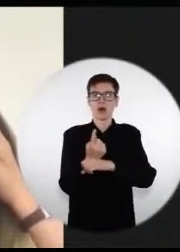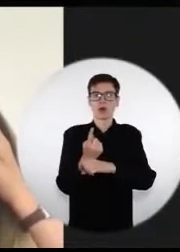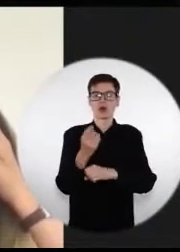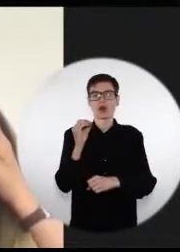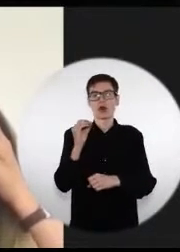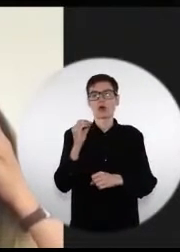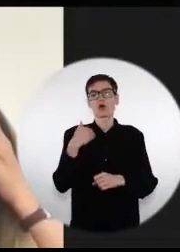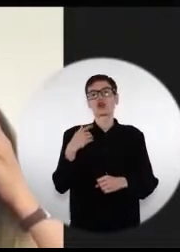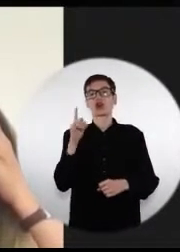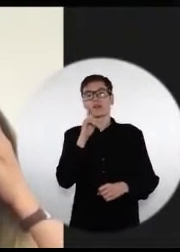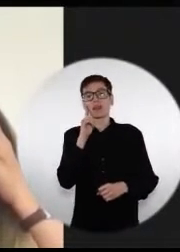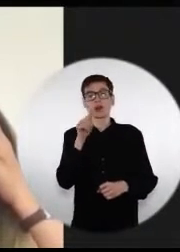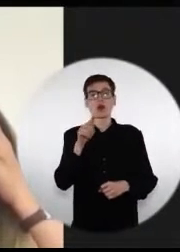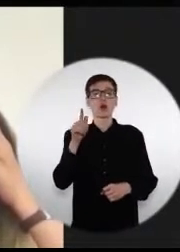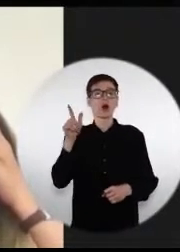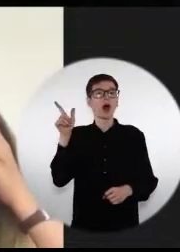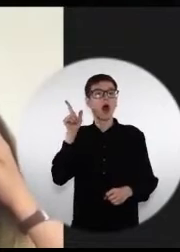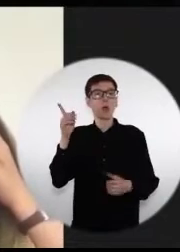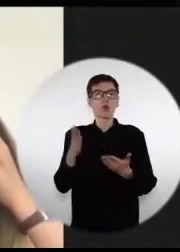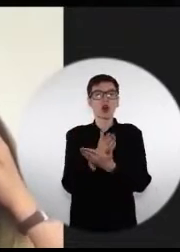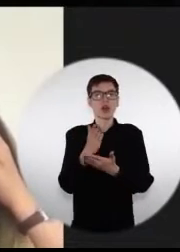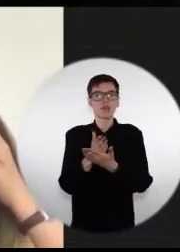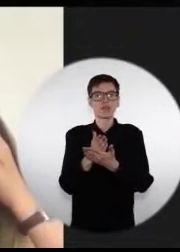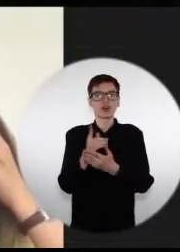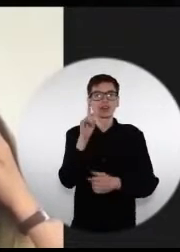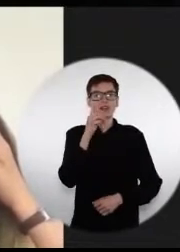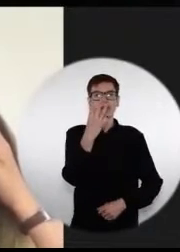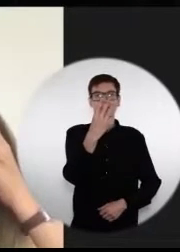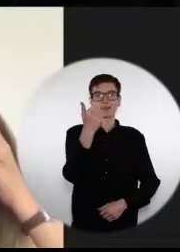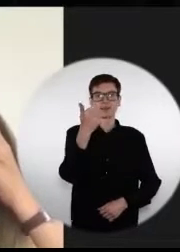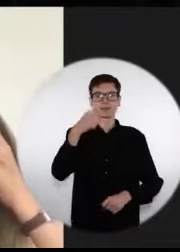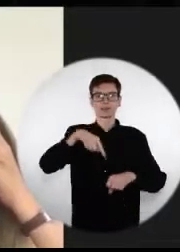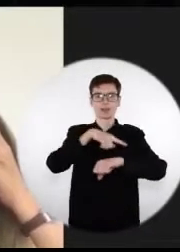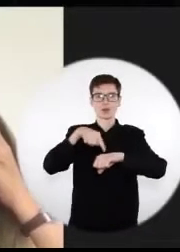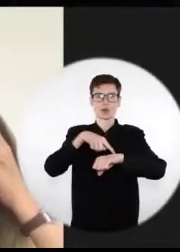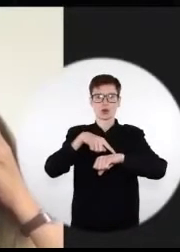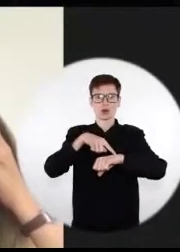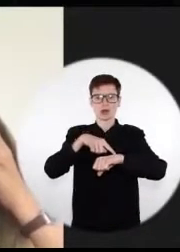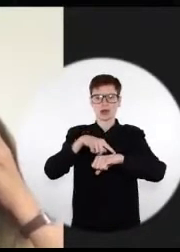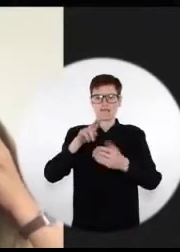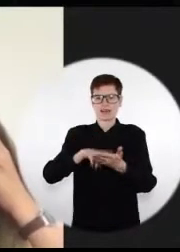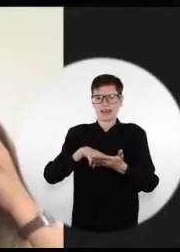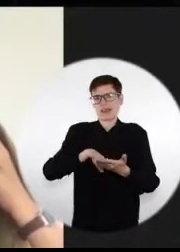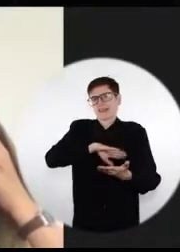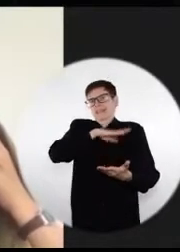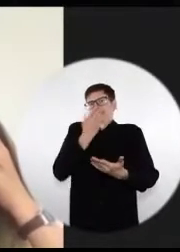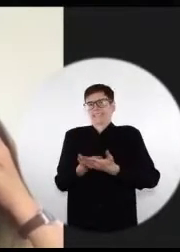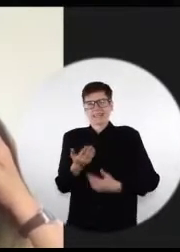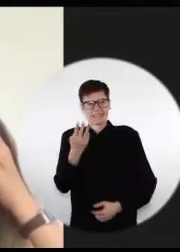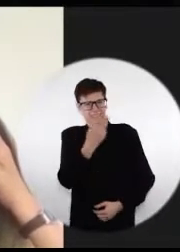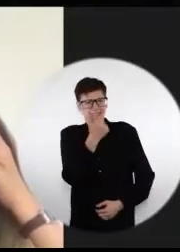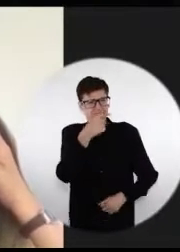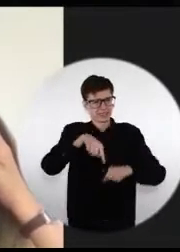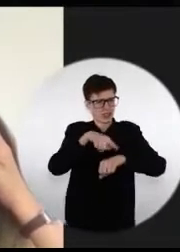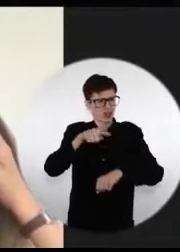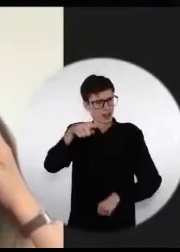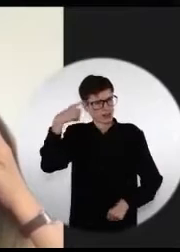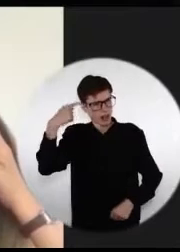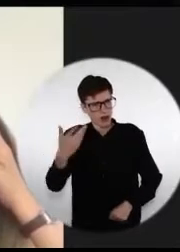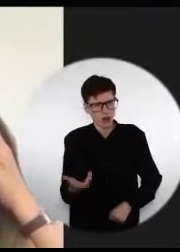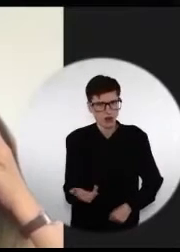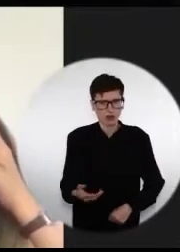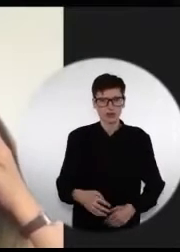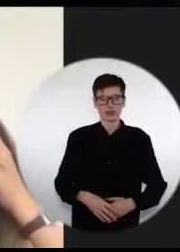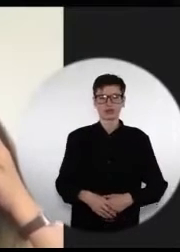podcast que te dura entre media hora o una hora claro a un audiolibro que puede durar no sé yo tengo audiolibros aquí en mi